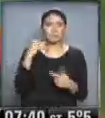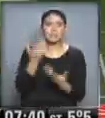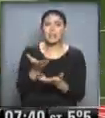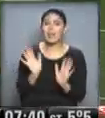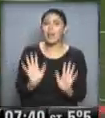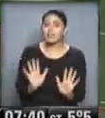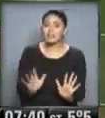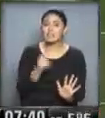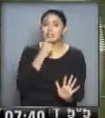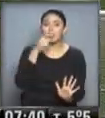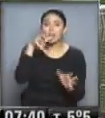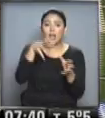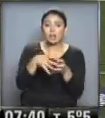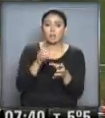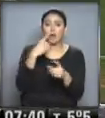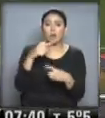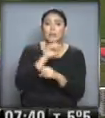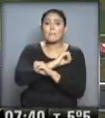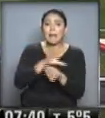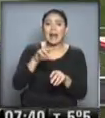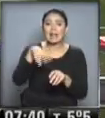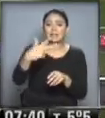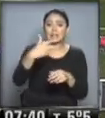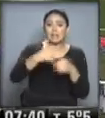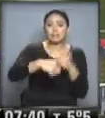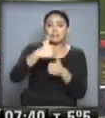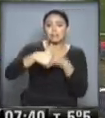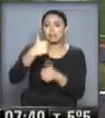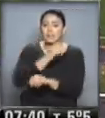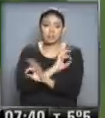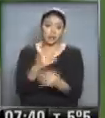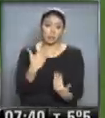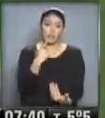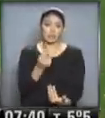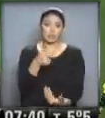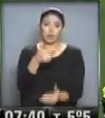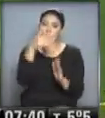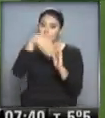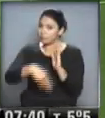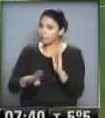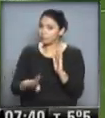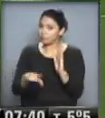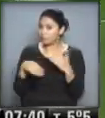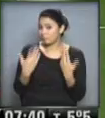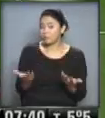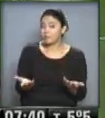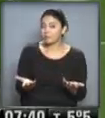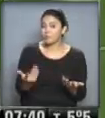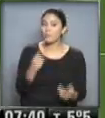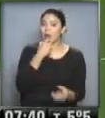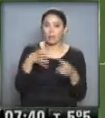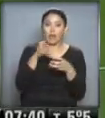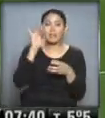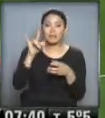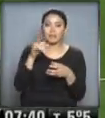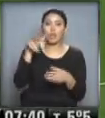que si vos haces mal 3 temporadas, nadie te puede decir que no te fuiste al descenso injustamente. Por ejemplo,